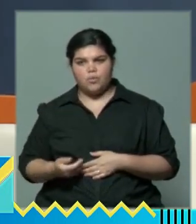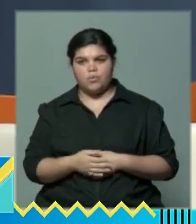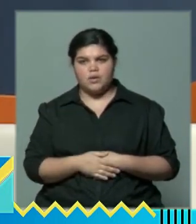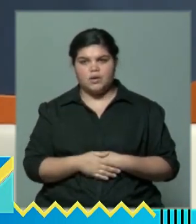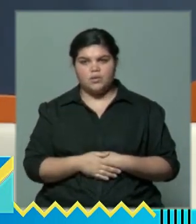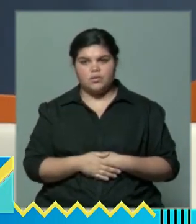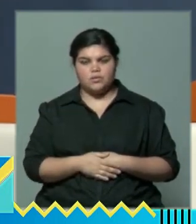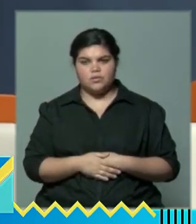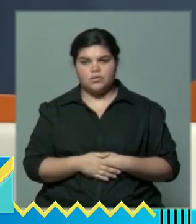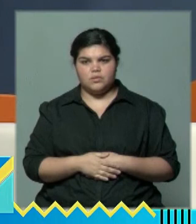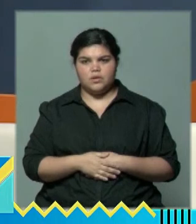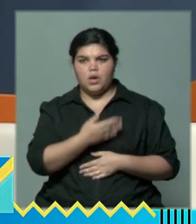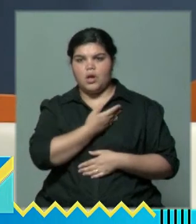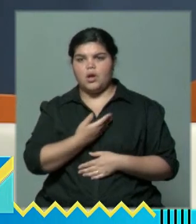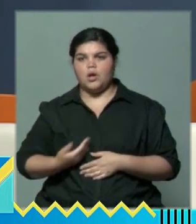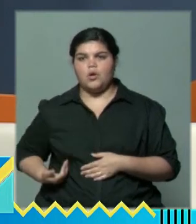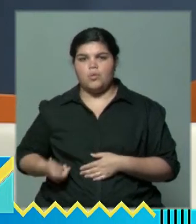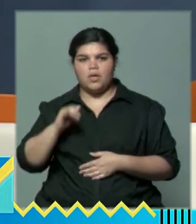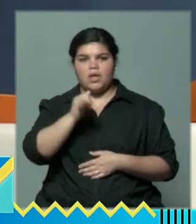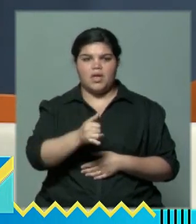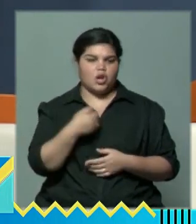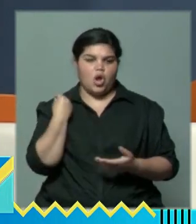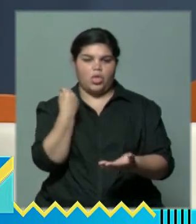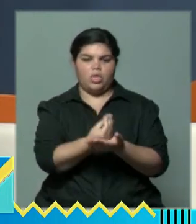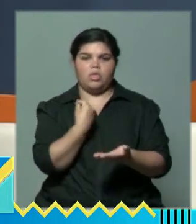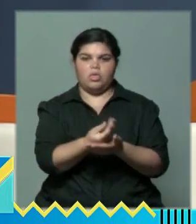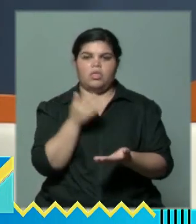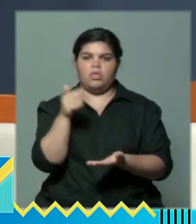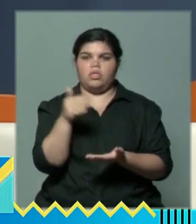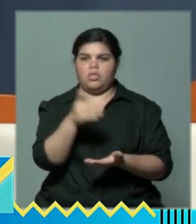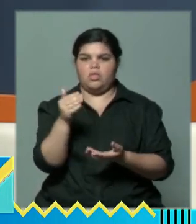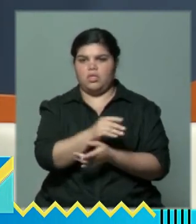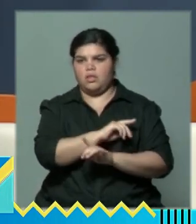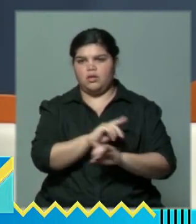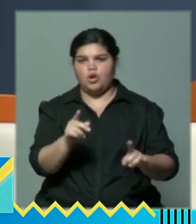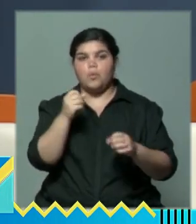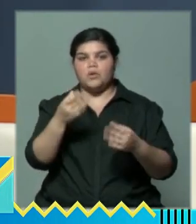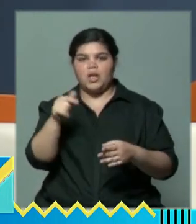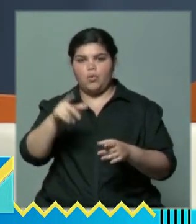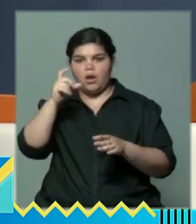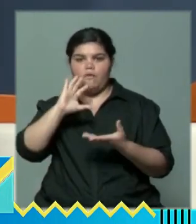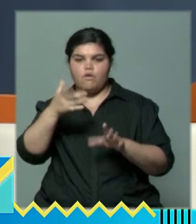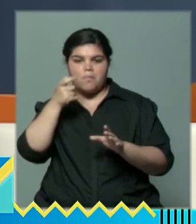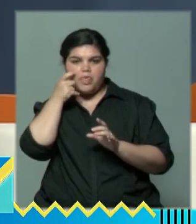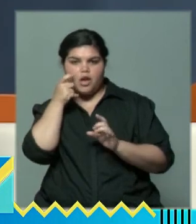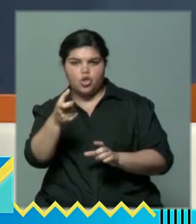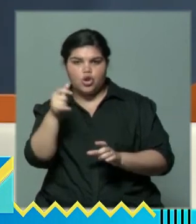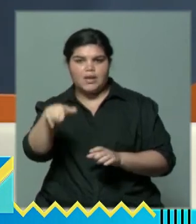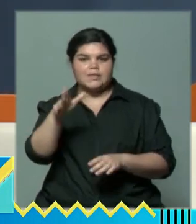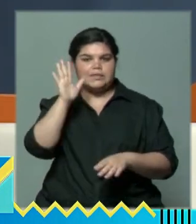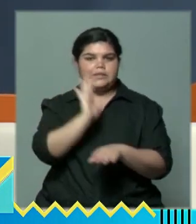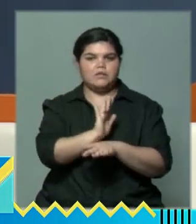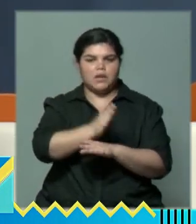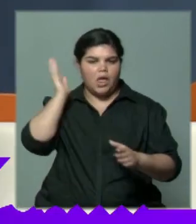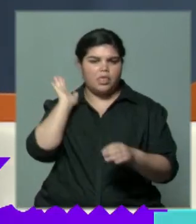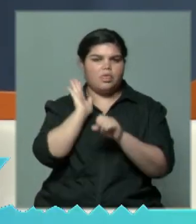casi anárquico, digamos, un Estado lo menos presente, porque él todo lo que sea poner orden considera que es represión, digamos. Yo creo que el orden ayuda a la